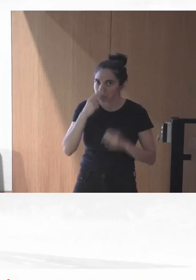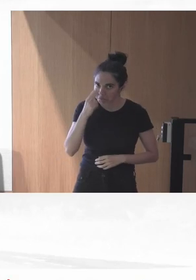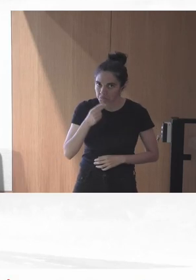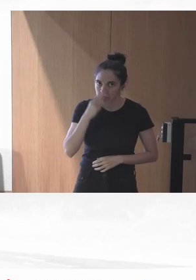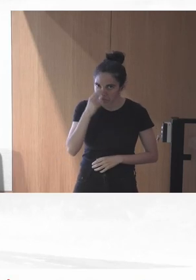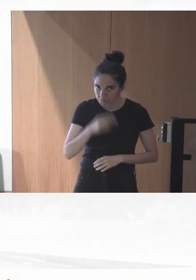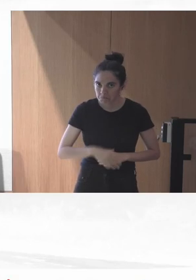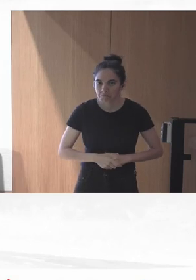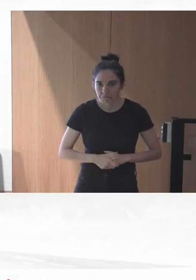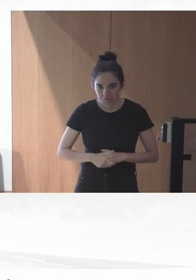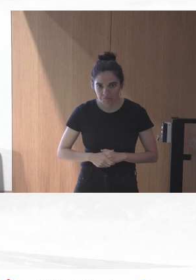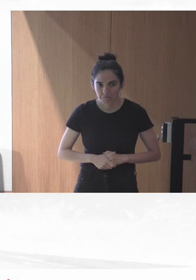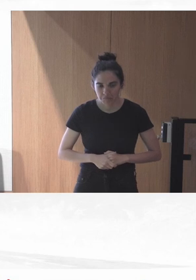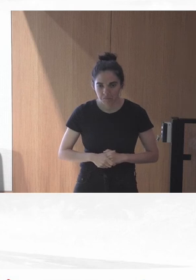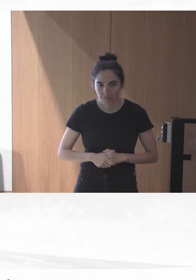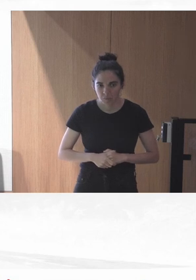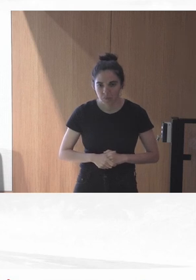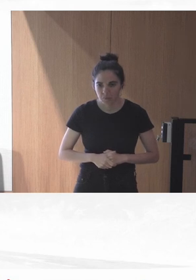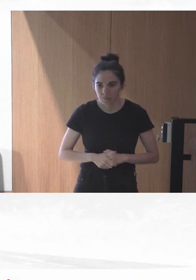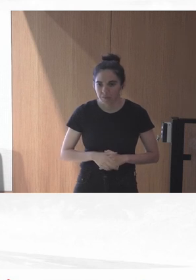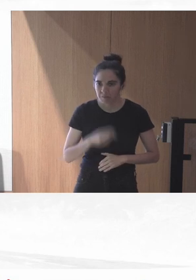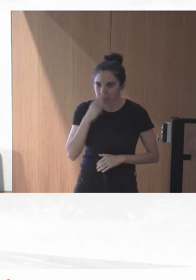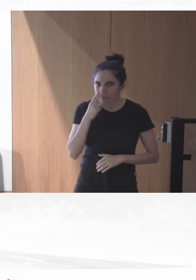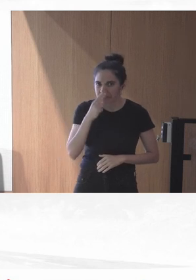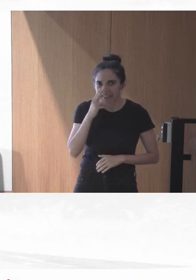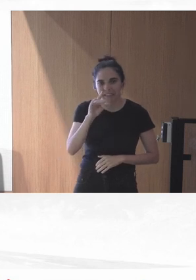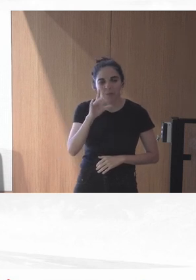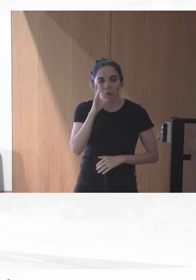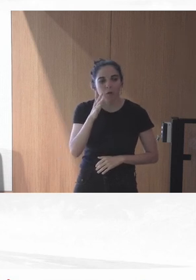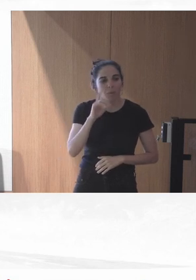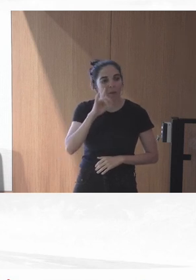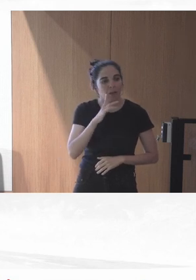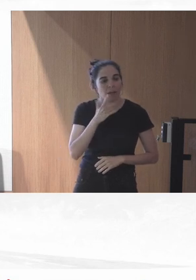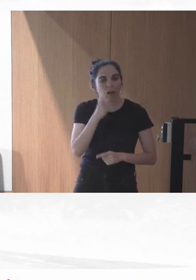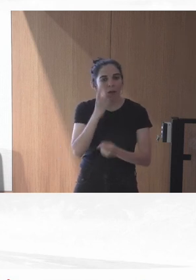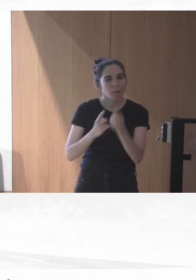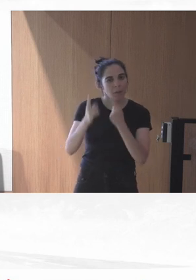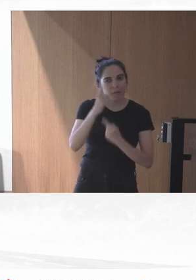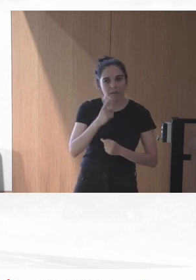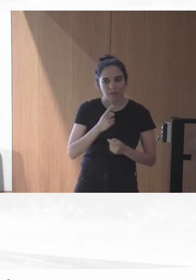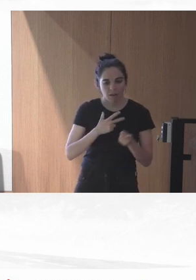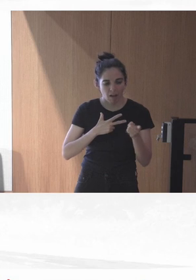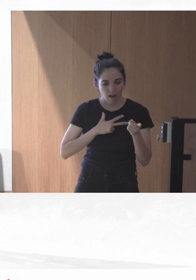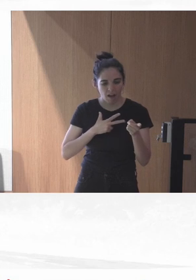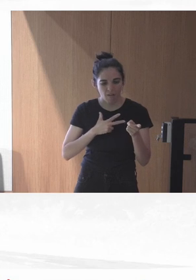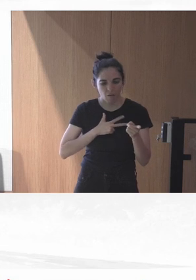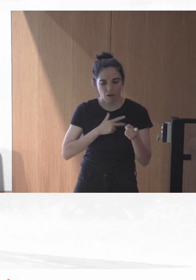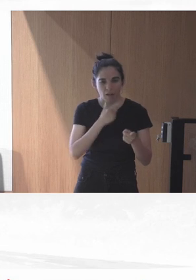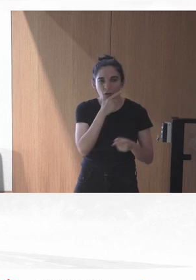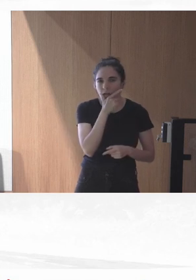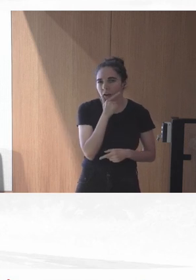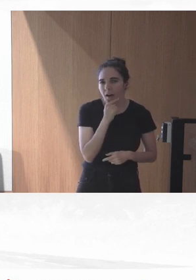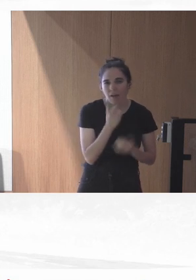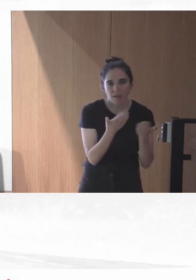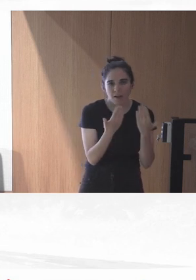Muy interesante. Normalmente solemos decir que suelen ser los abogados los que con los que es más fácil hablar. ¿Y